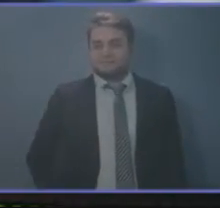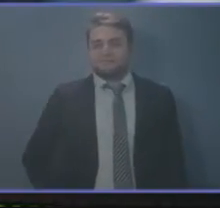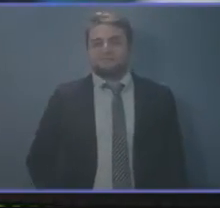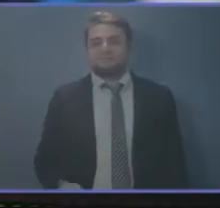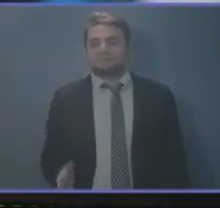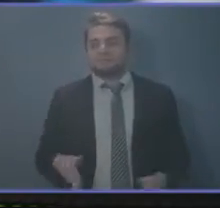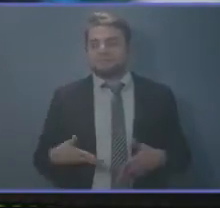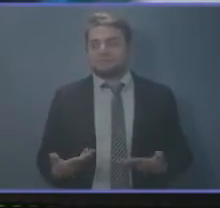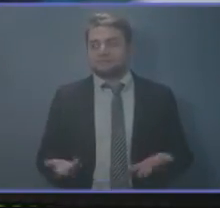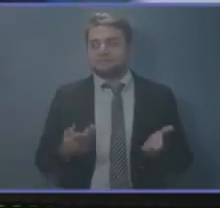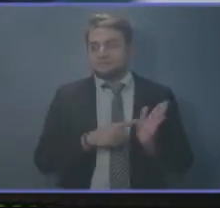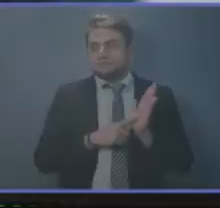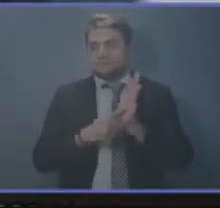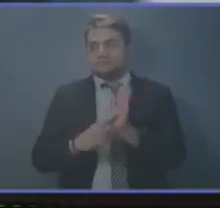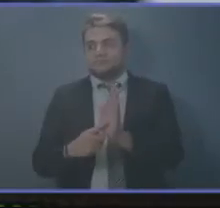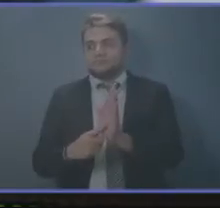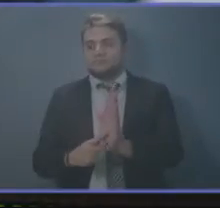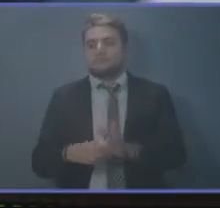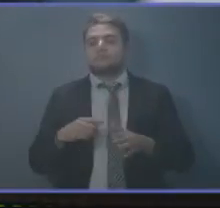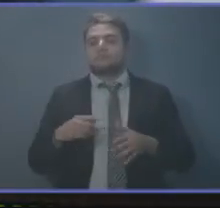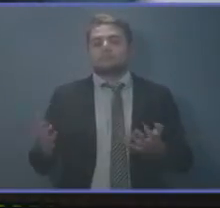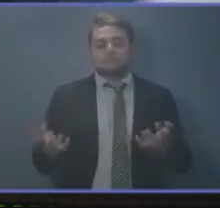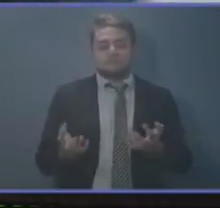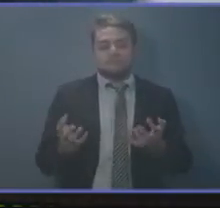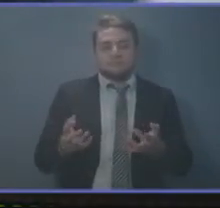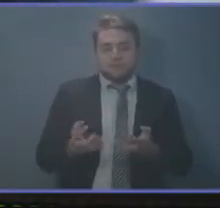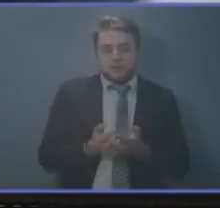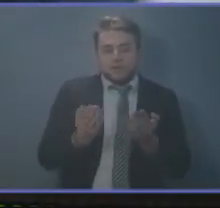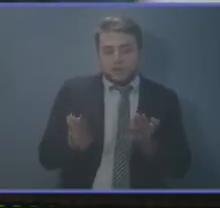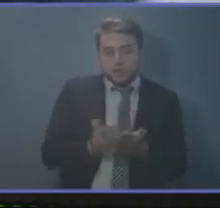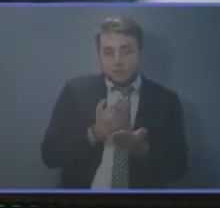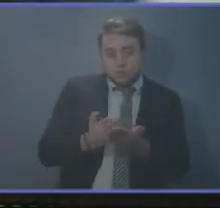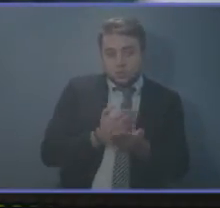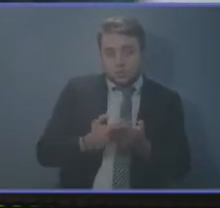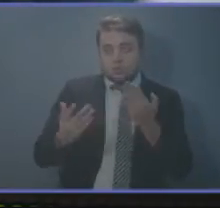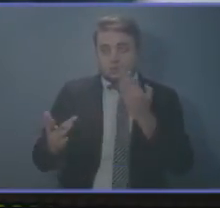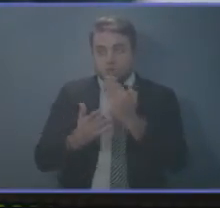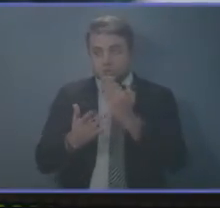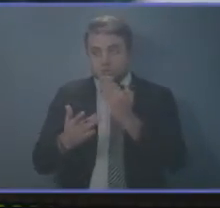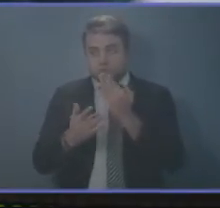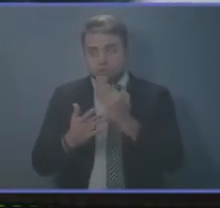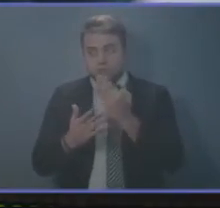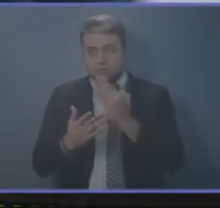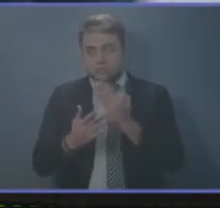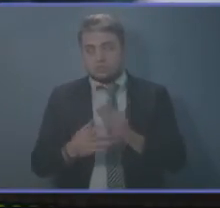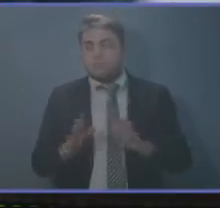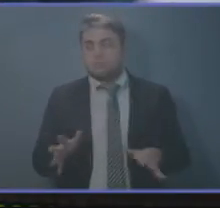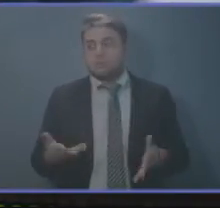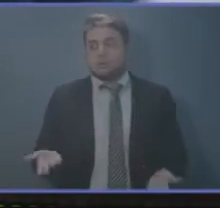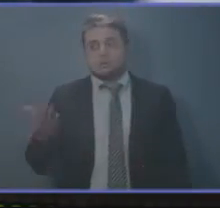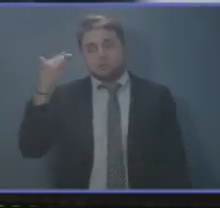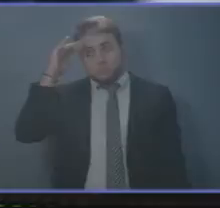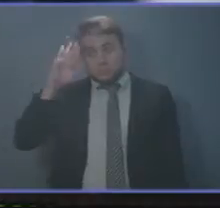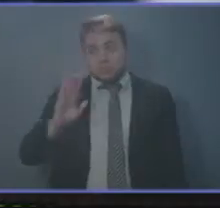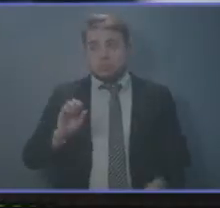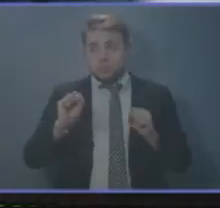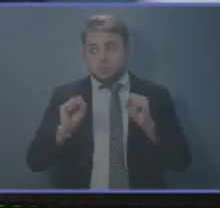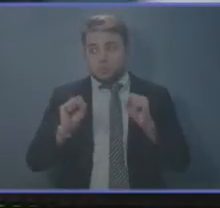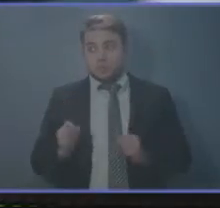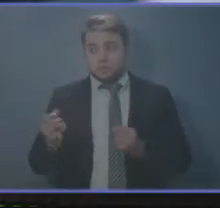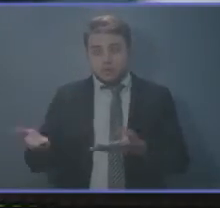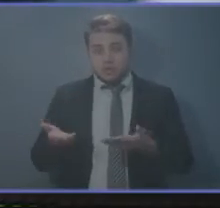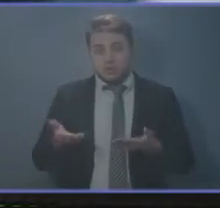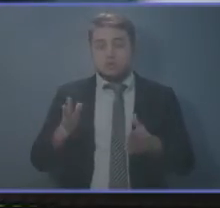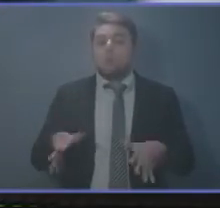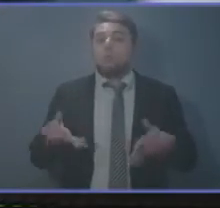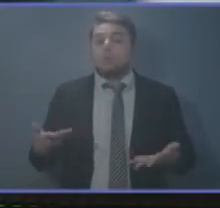Y ellos presentaban un estudio técnico que me parece muy atinado poderlo conocer. Ojalá nos lo puedan también hacer llegar, porque va a